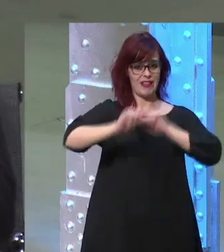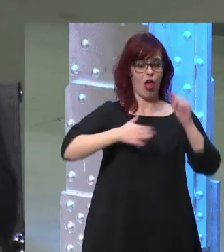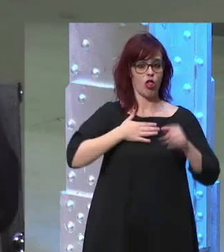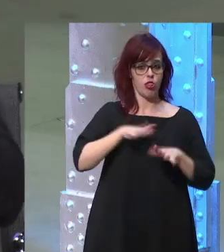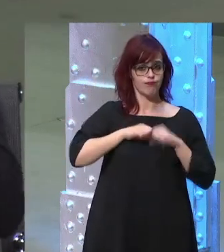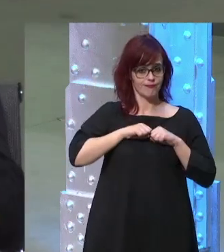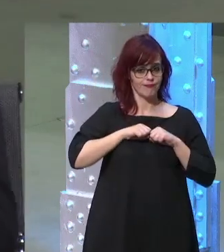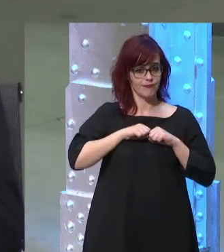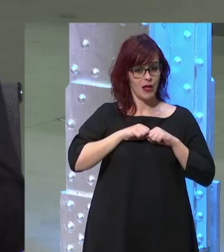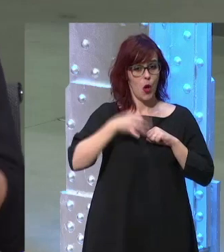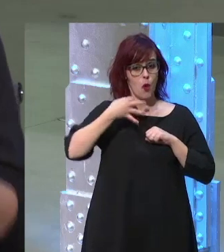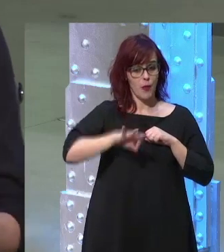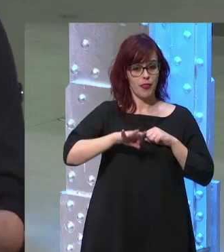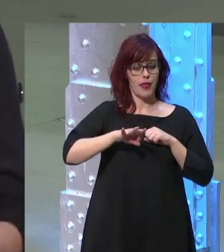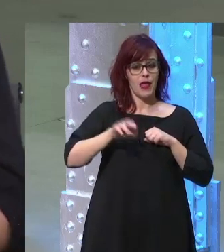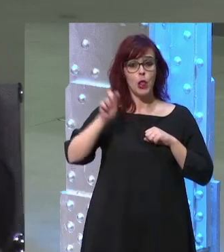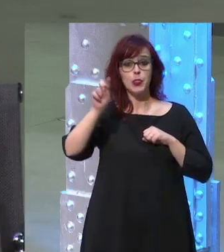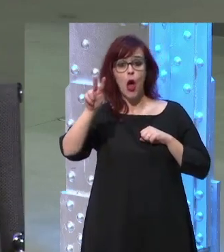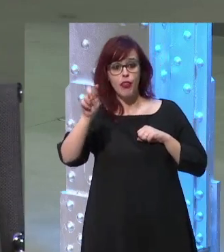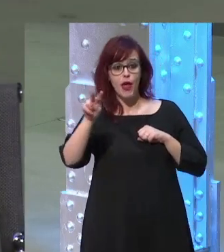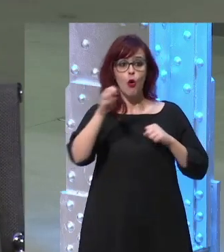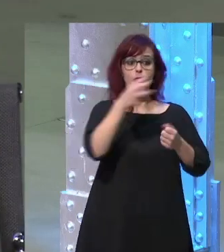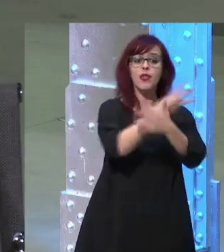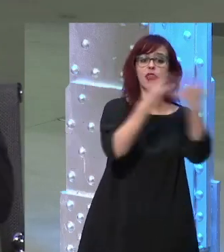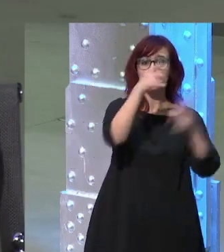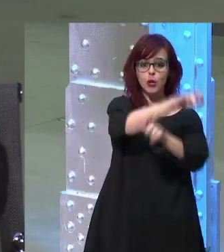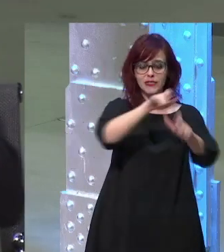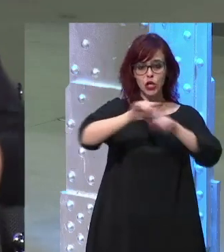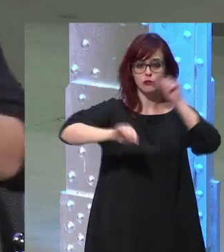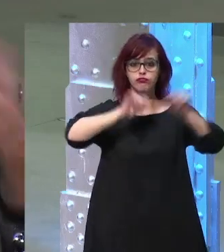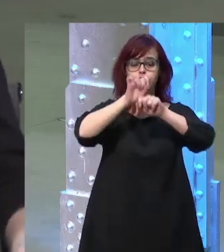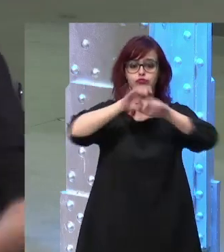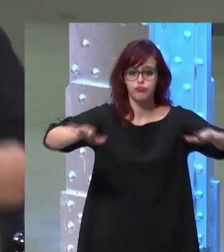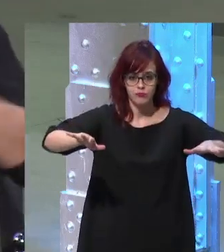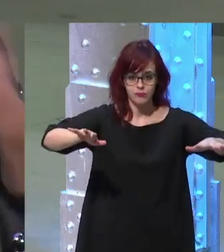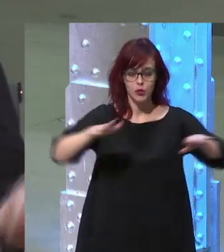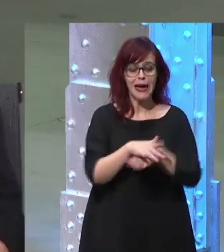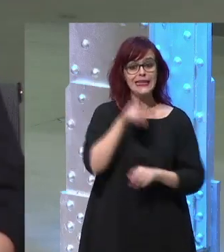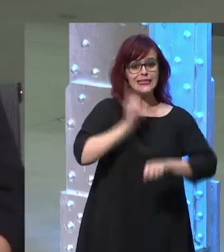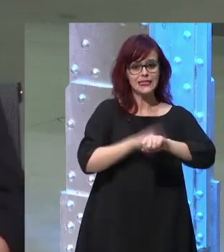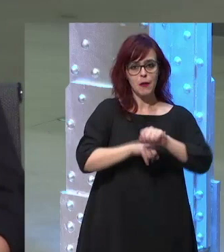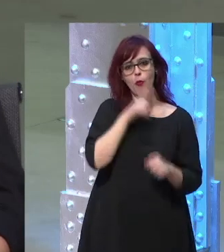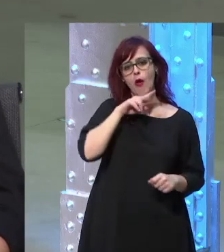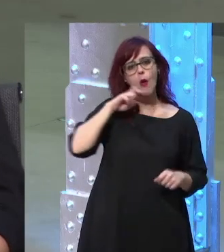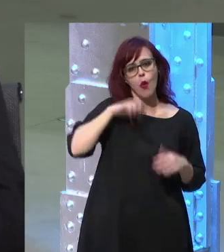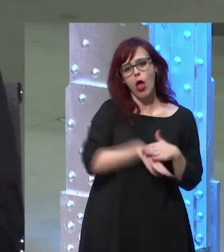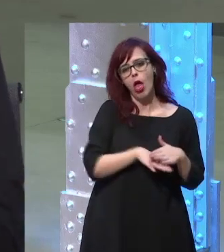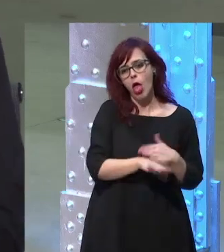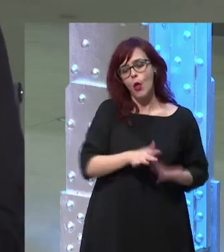es capaz de infectar entre 12 y 18 personas en el tiempo de incubación y de desarrollo de la